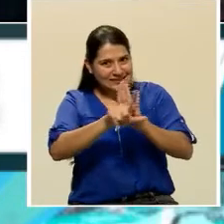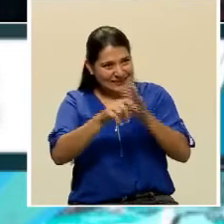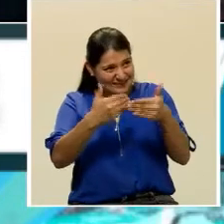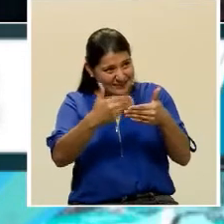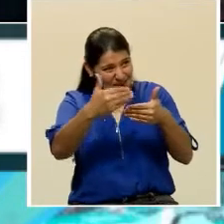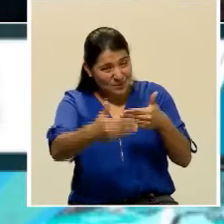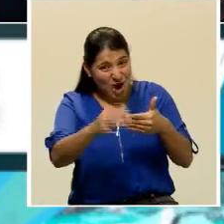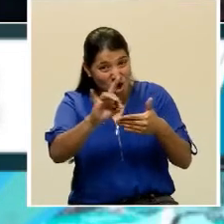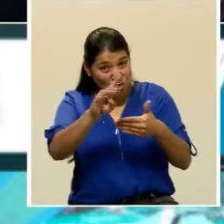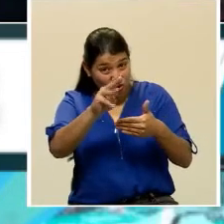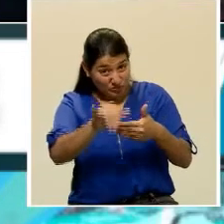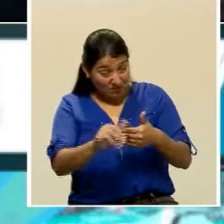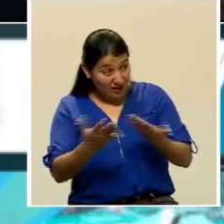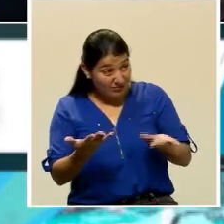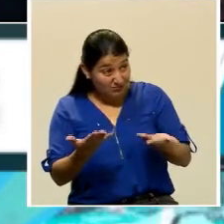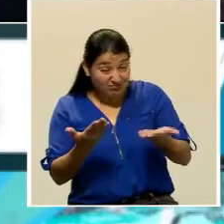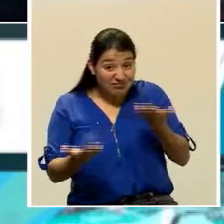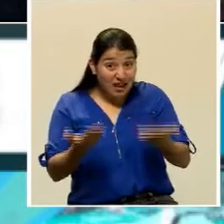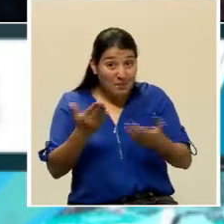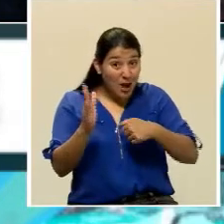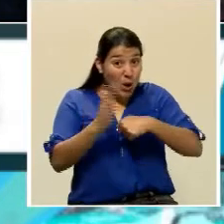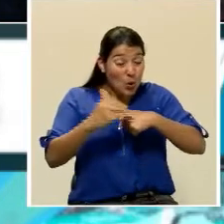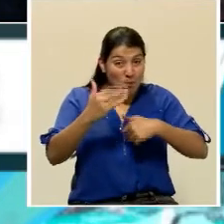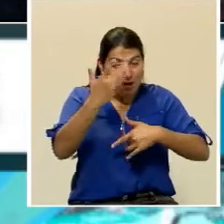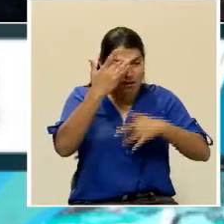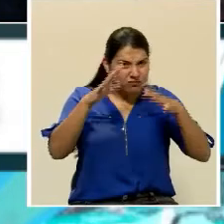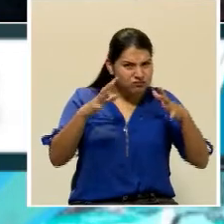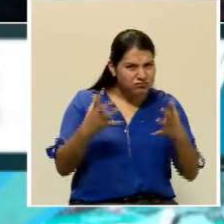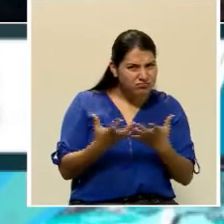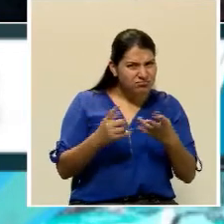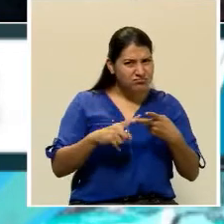de la pandemia? ¿Cambió el momento político?